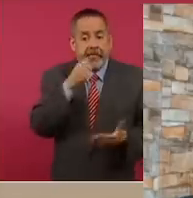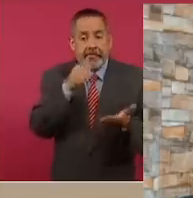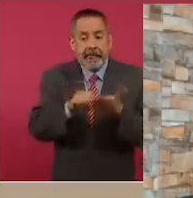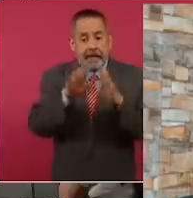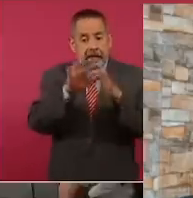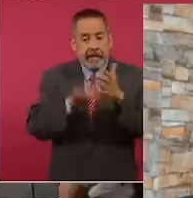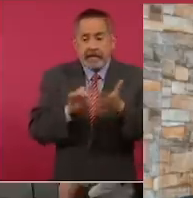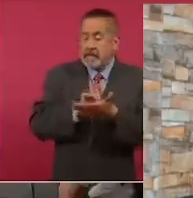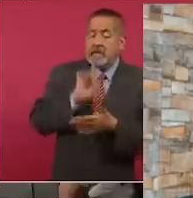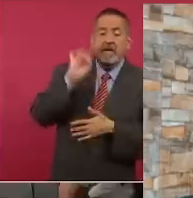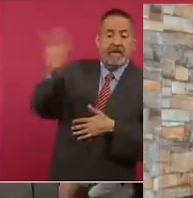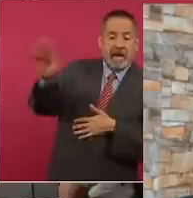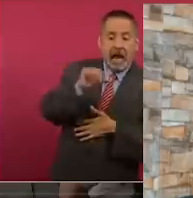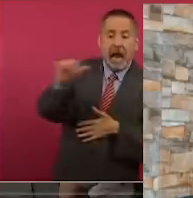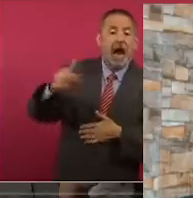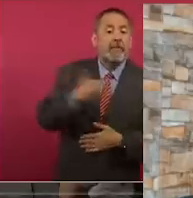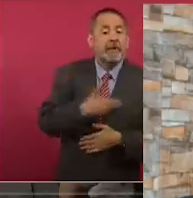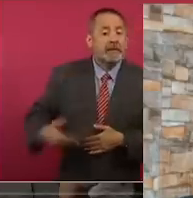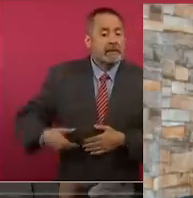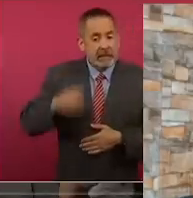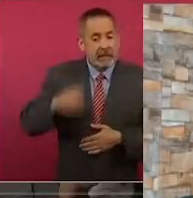y Ya enviamos